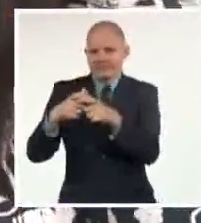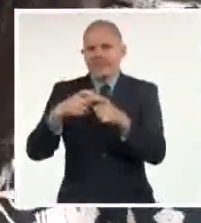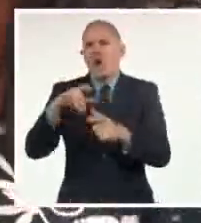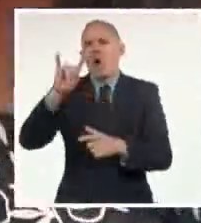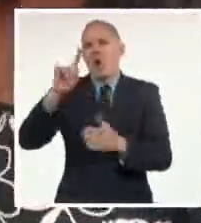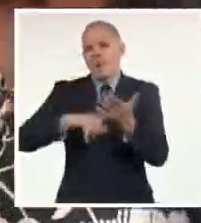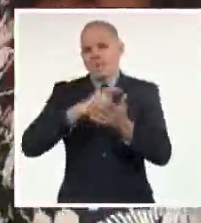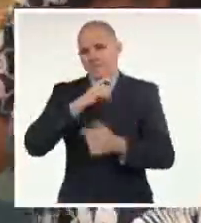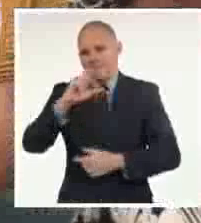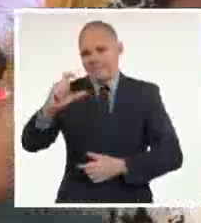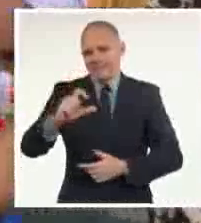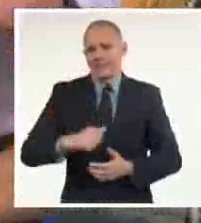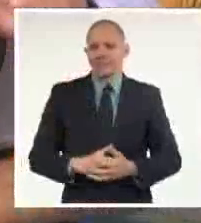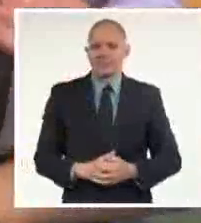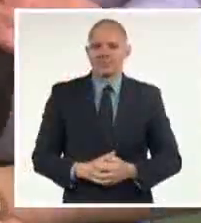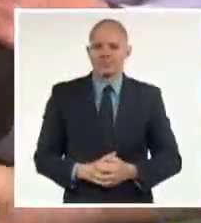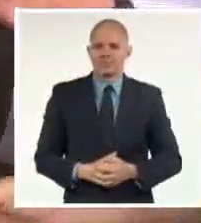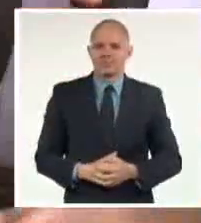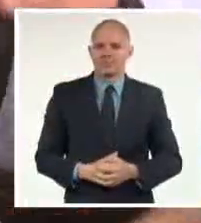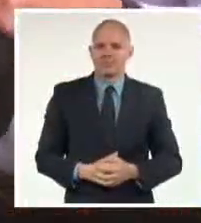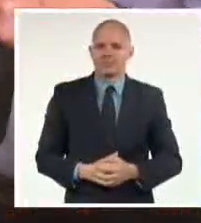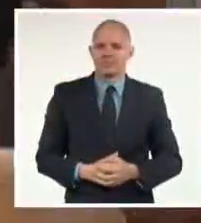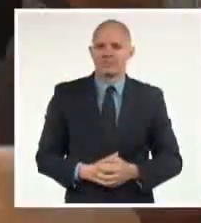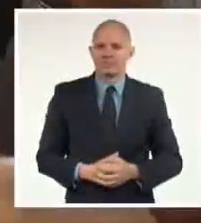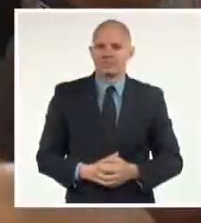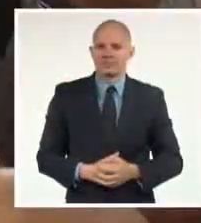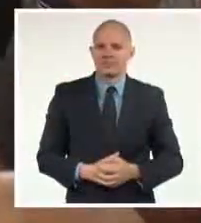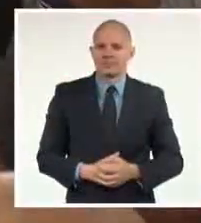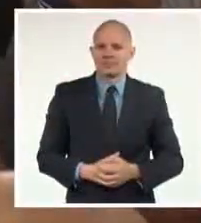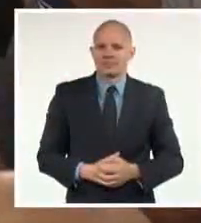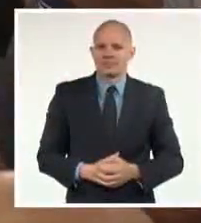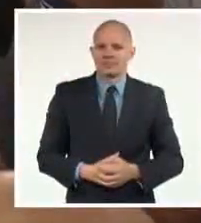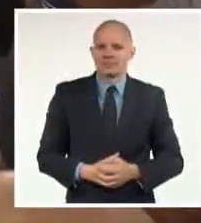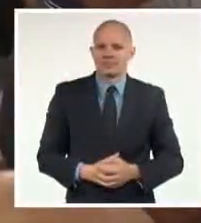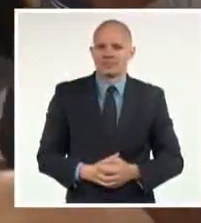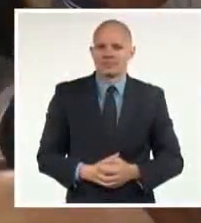En Granma, Jacqueline Pérez, Sistema Informativo de la Televisión Cubana.